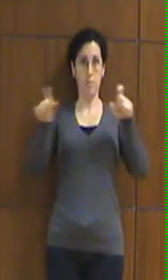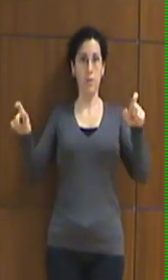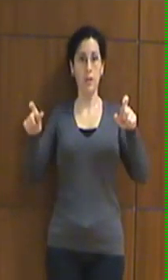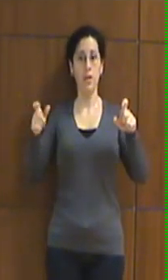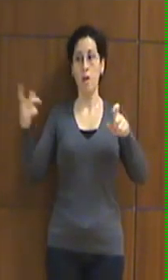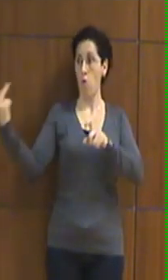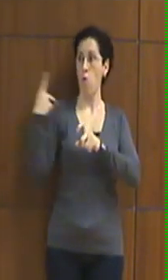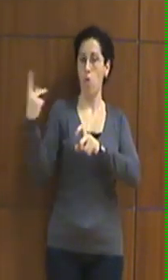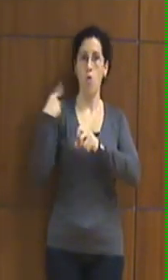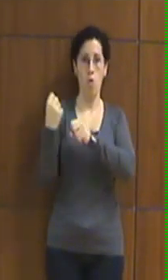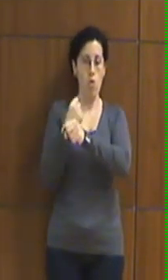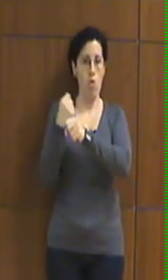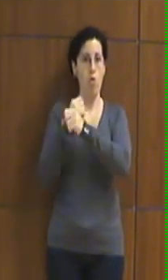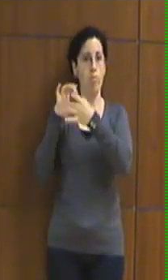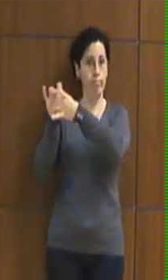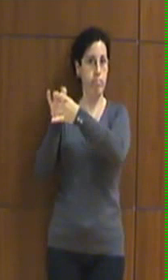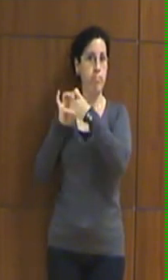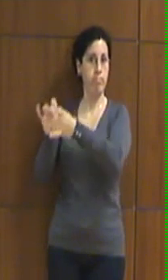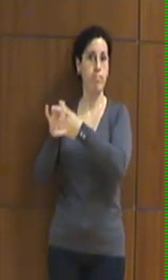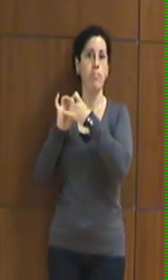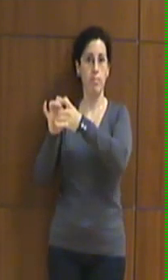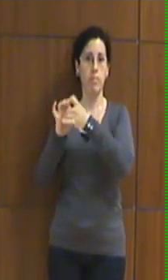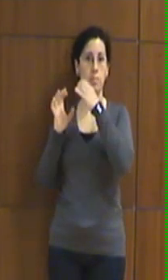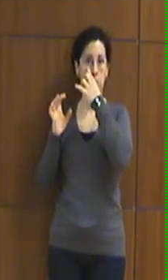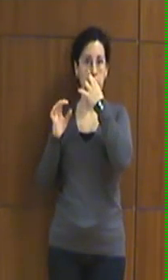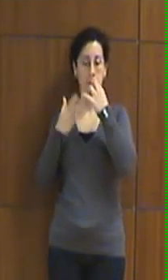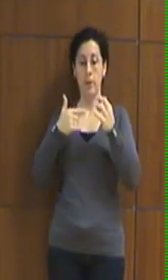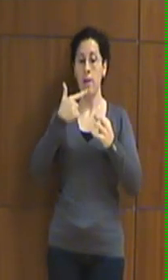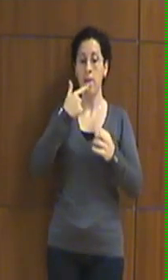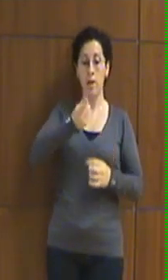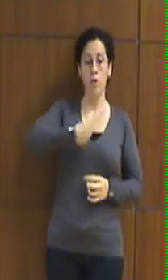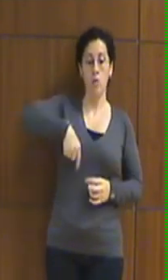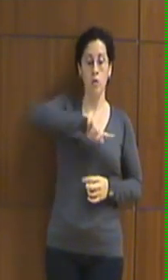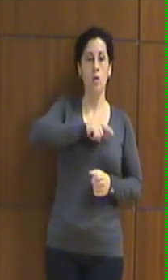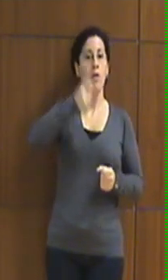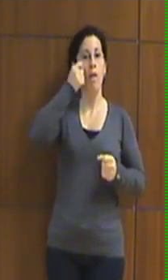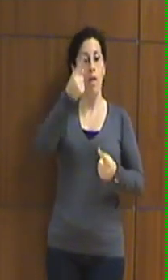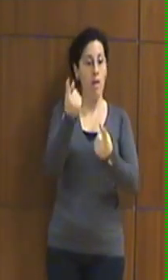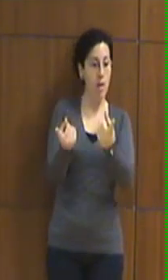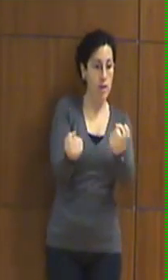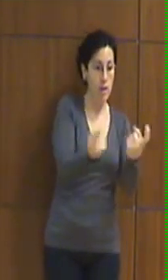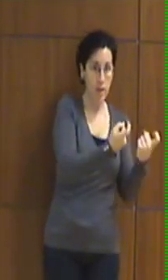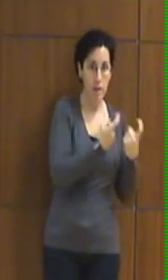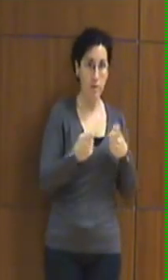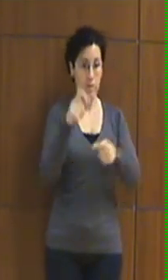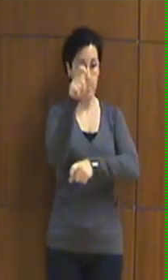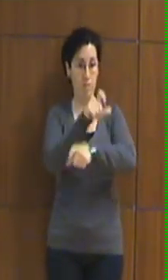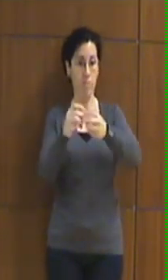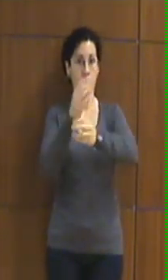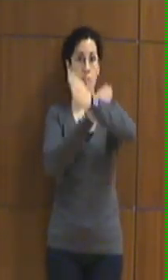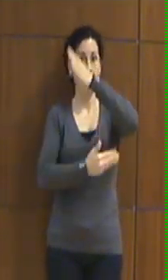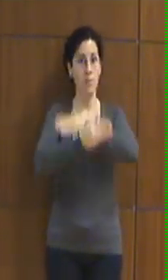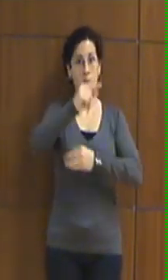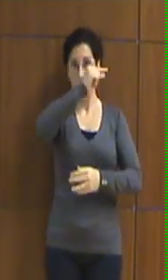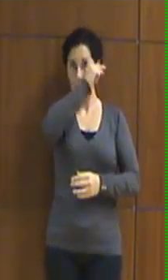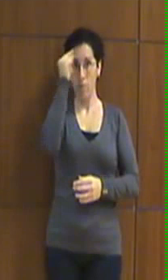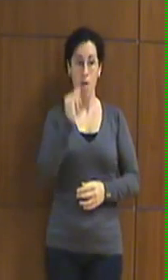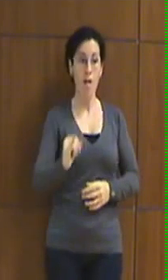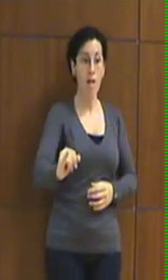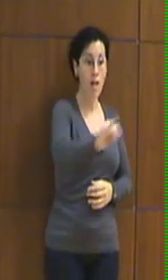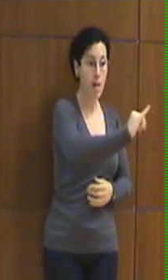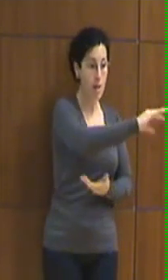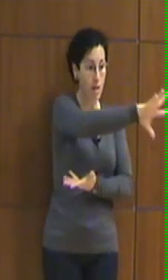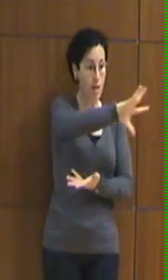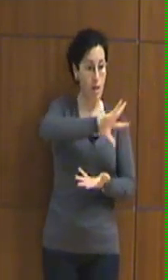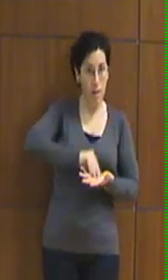tú a tú. Nosotros estamos, digamos, volcando qué necesidades junto con las personas con discapacidad intelectual. Es decir, nosotros